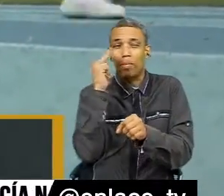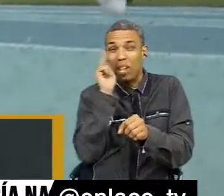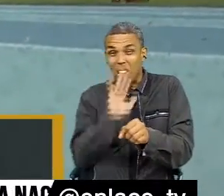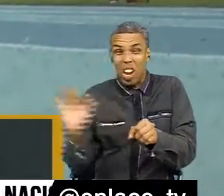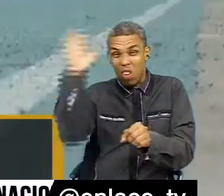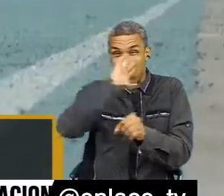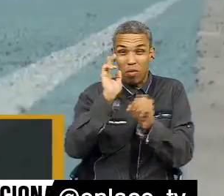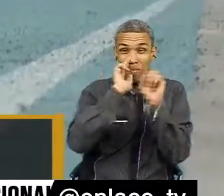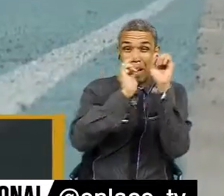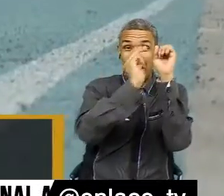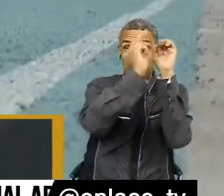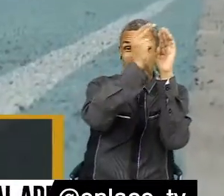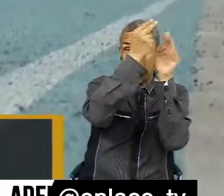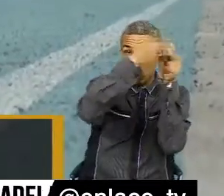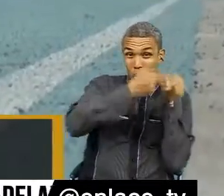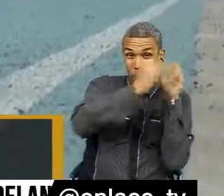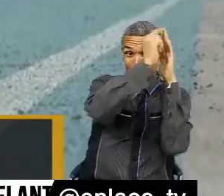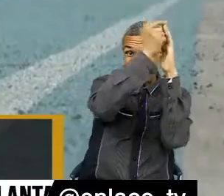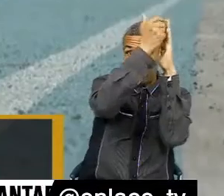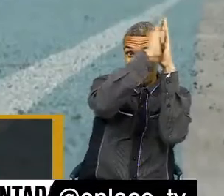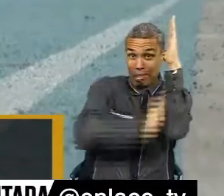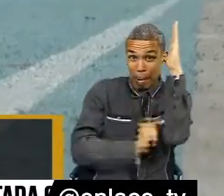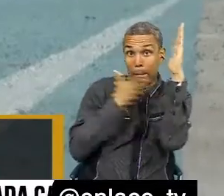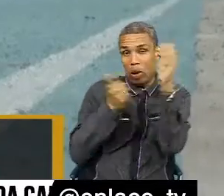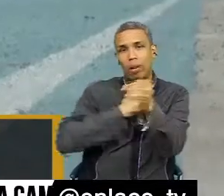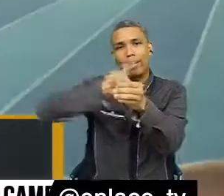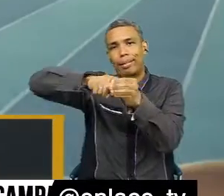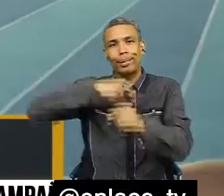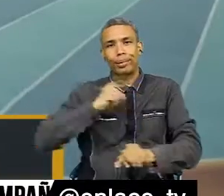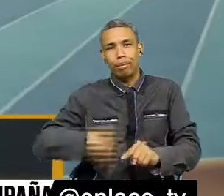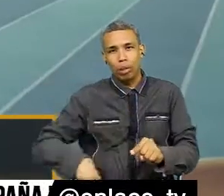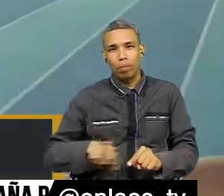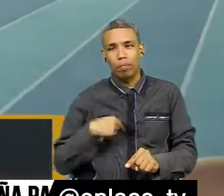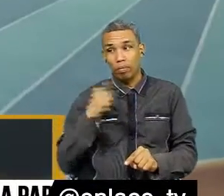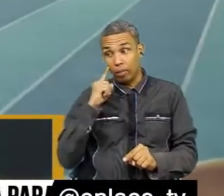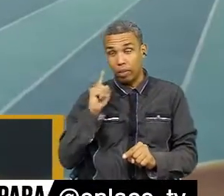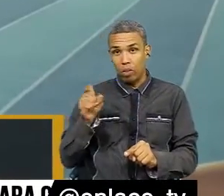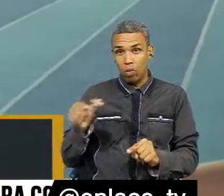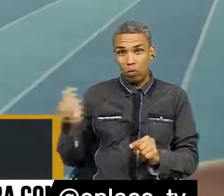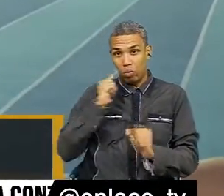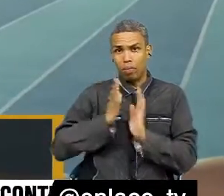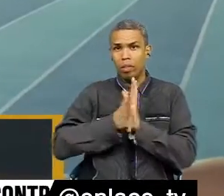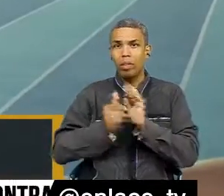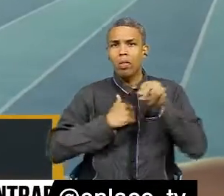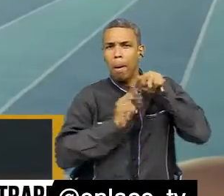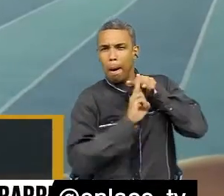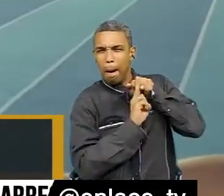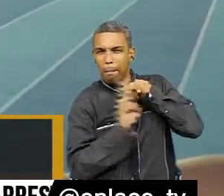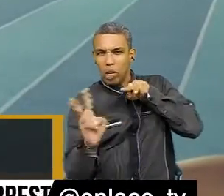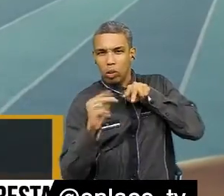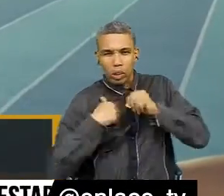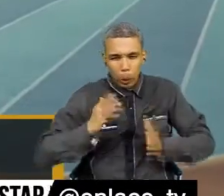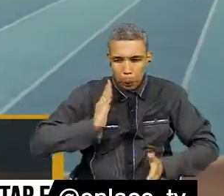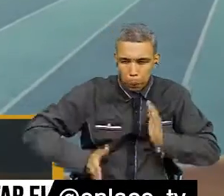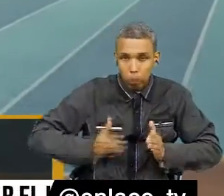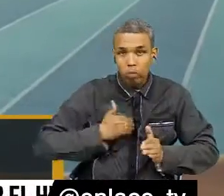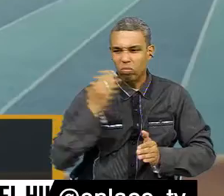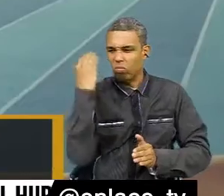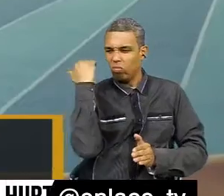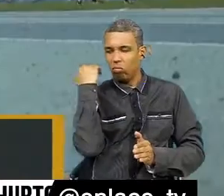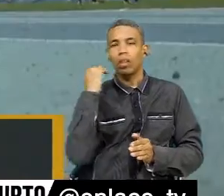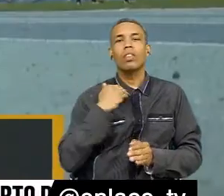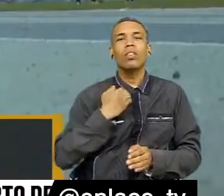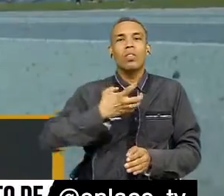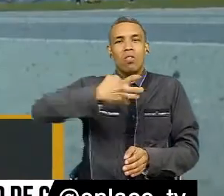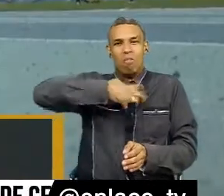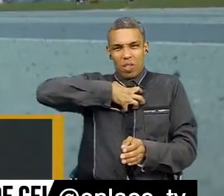se han caracterizado por ser fuertes en pruebas de velocidad. Bueno, somos muy buenos, fuimos a Bucaramanga a competir ahorita